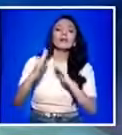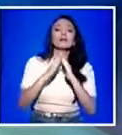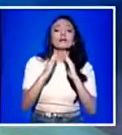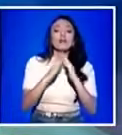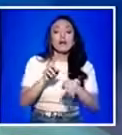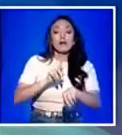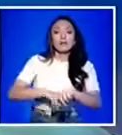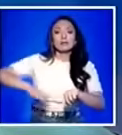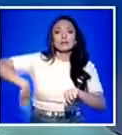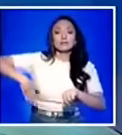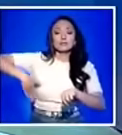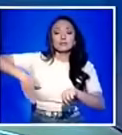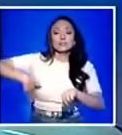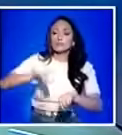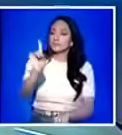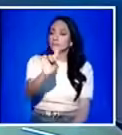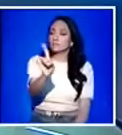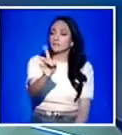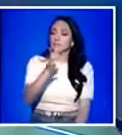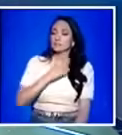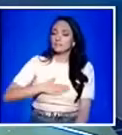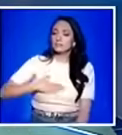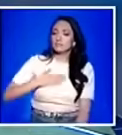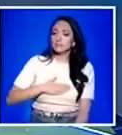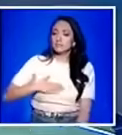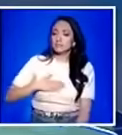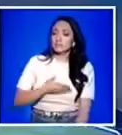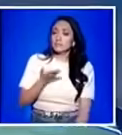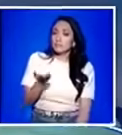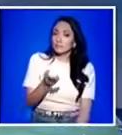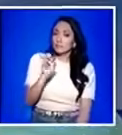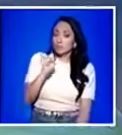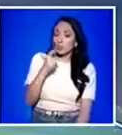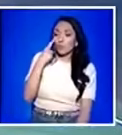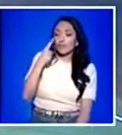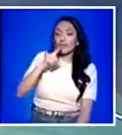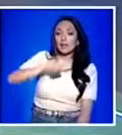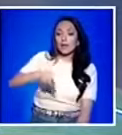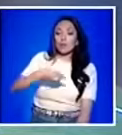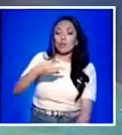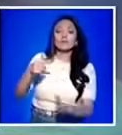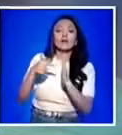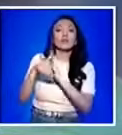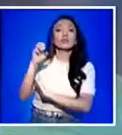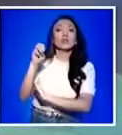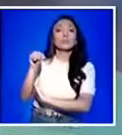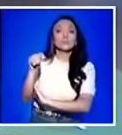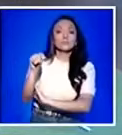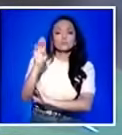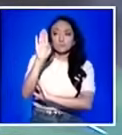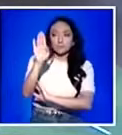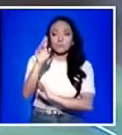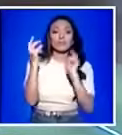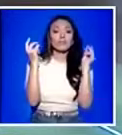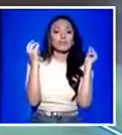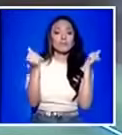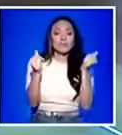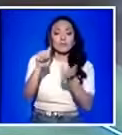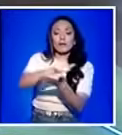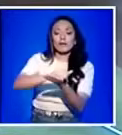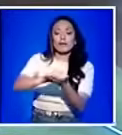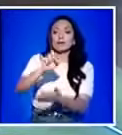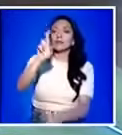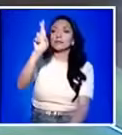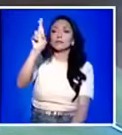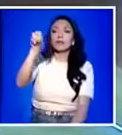a atrasar a sus actividades este viernes. Y ya sabe que nos pueden ver por ecuavisa.com. En San Roque se alista la gran final de